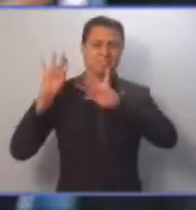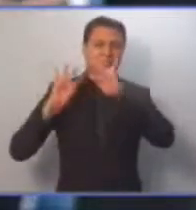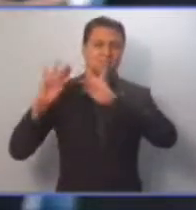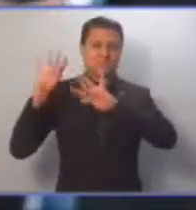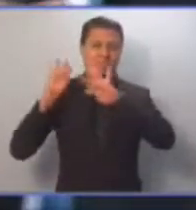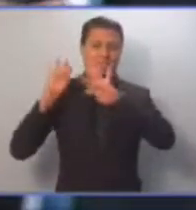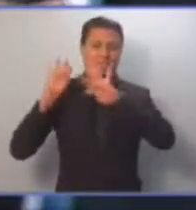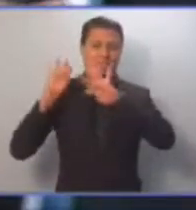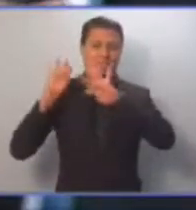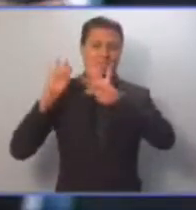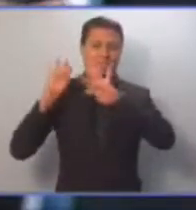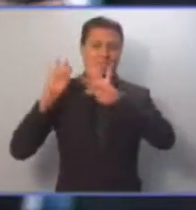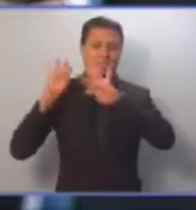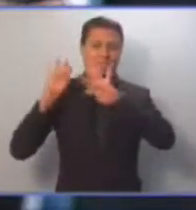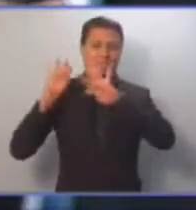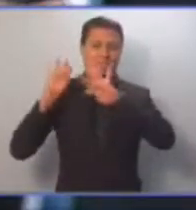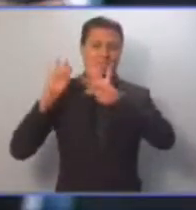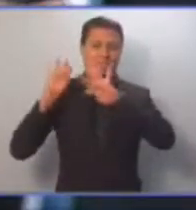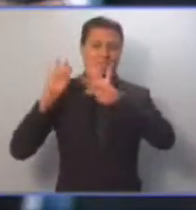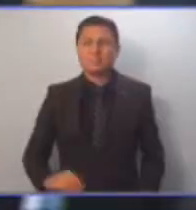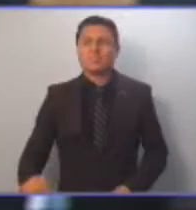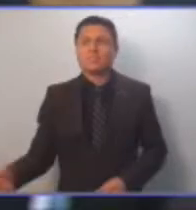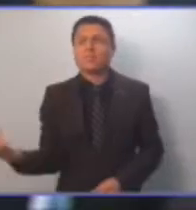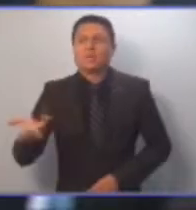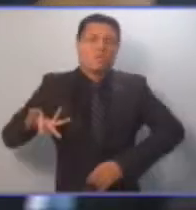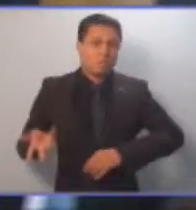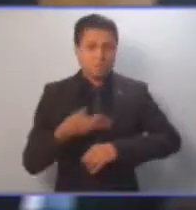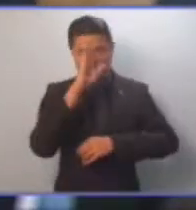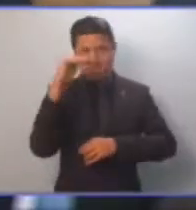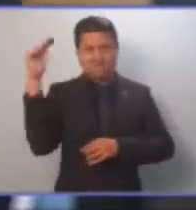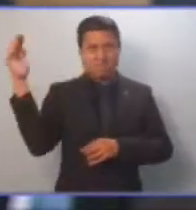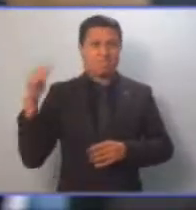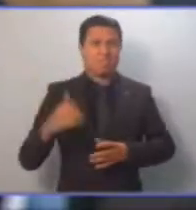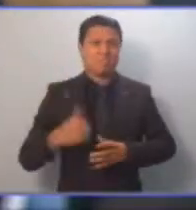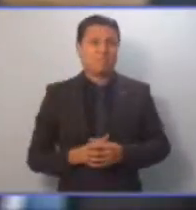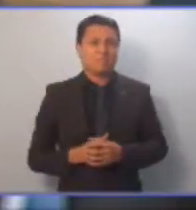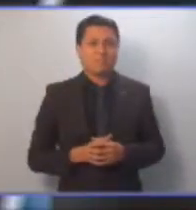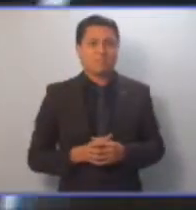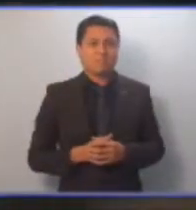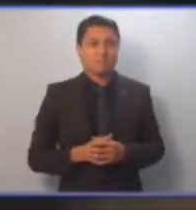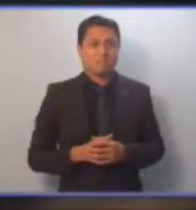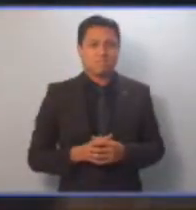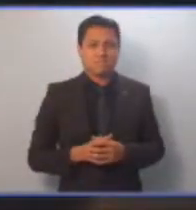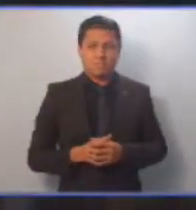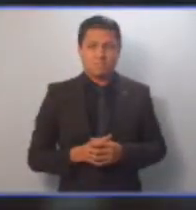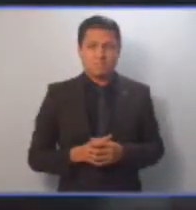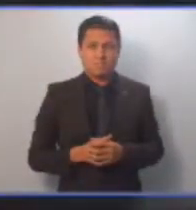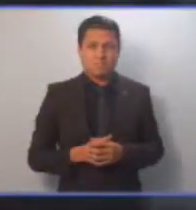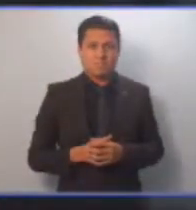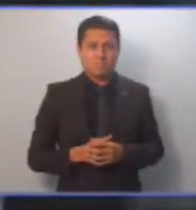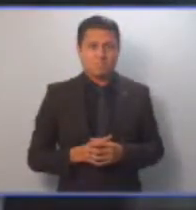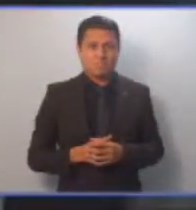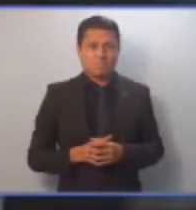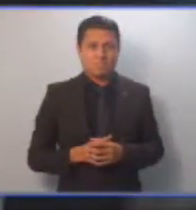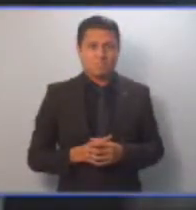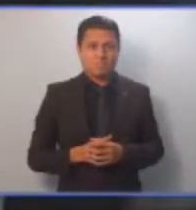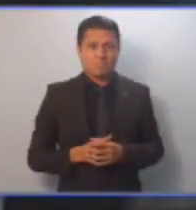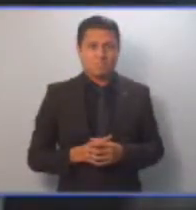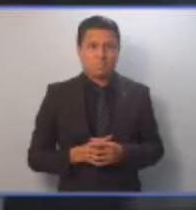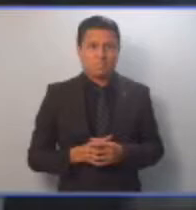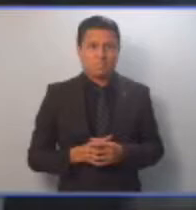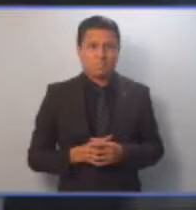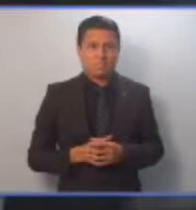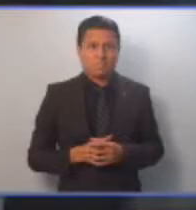entrega al desarrollo económico y social del país, llegando a una etapa en la que también merecen el apoyo